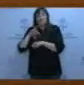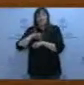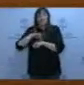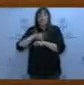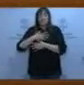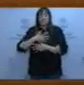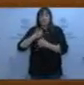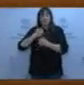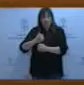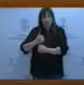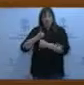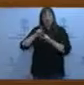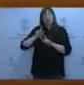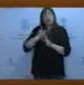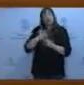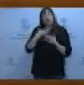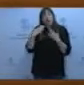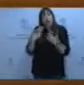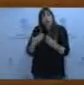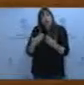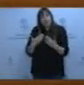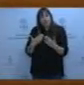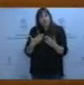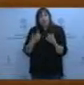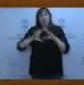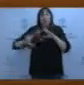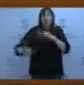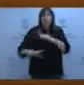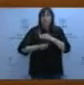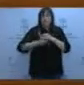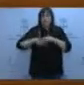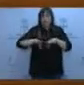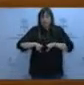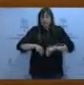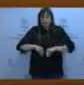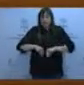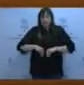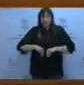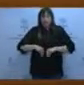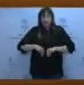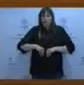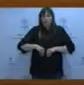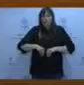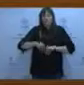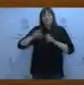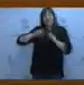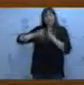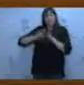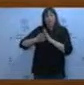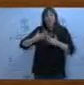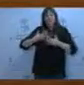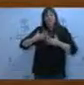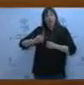sentido yo agradezco que las enmiendas aceptadas hayan puesto el foco en ese plan de salud mental